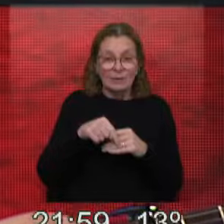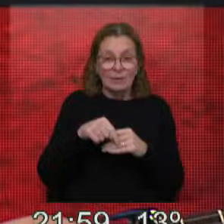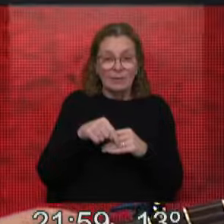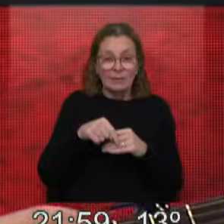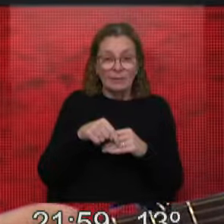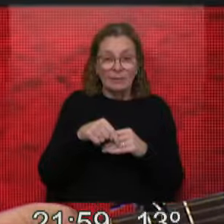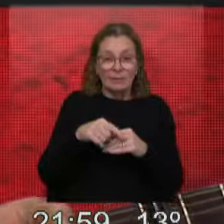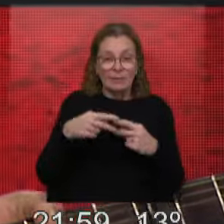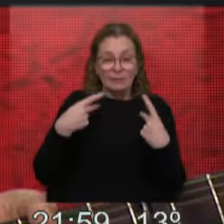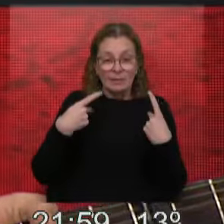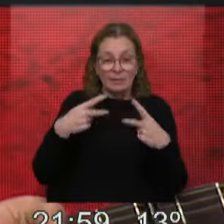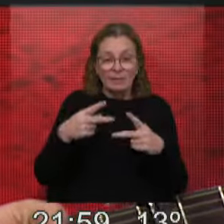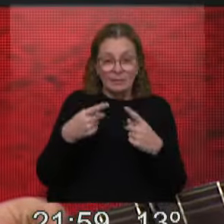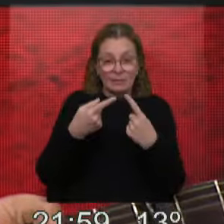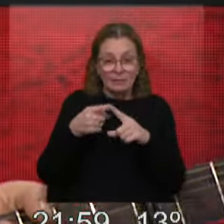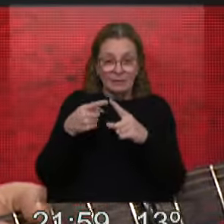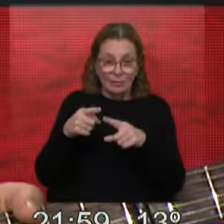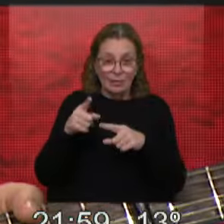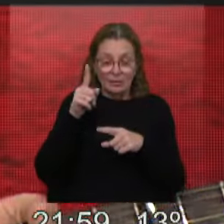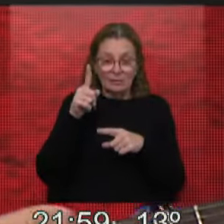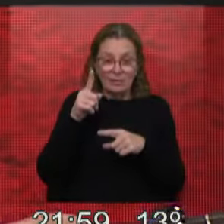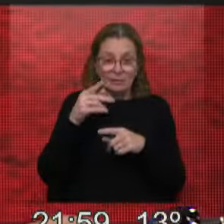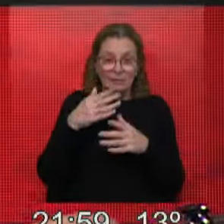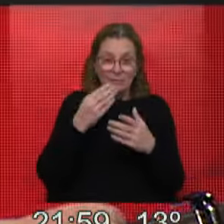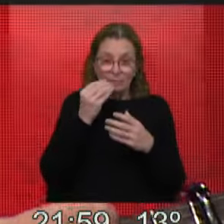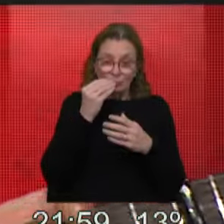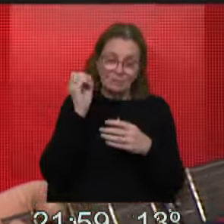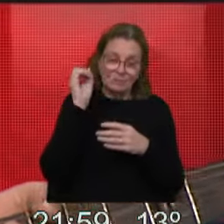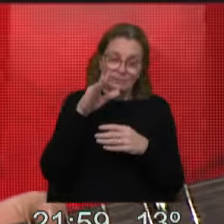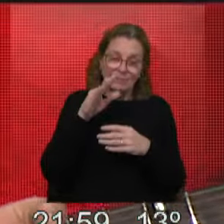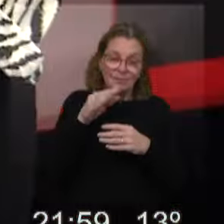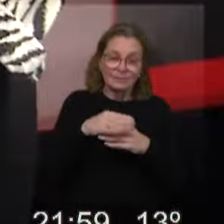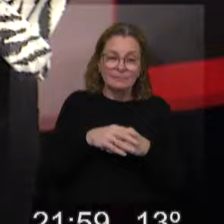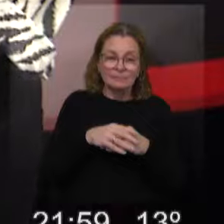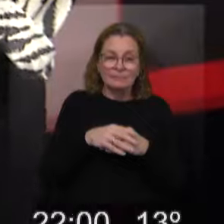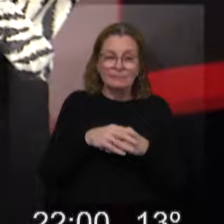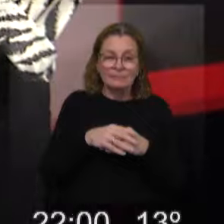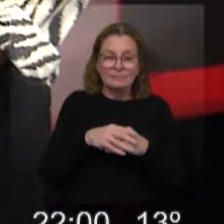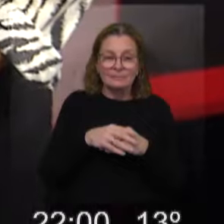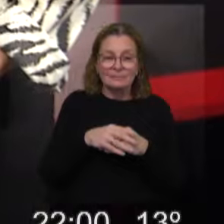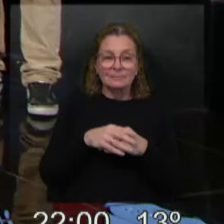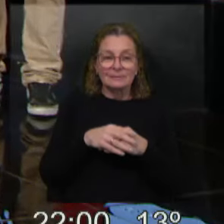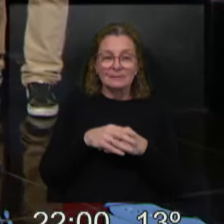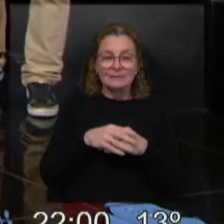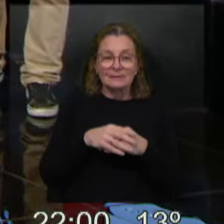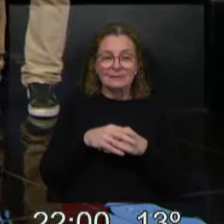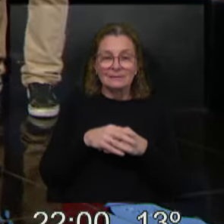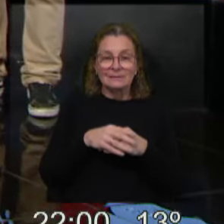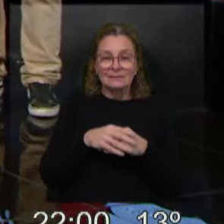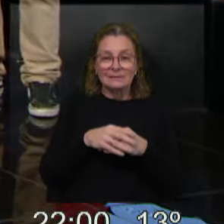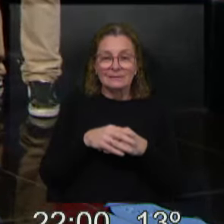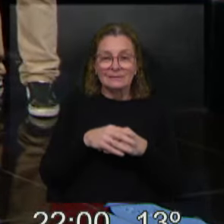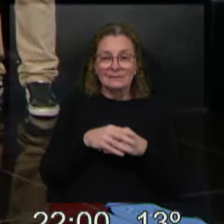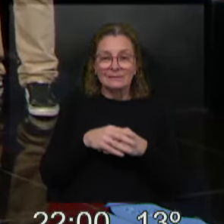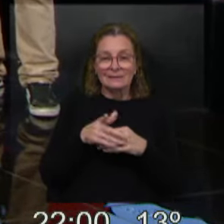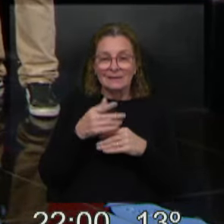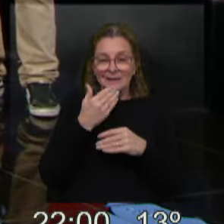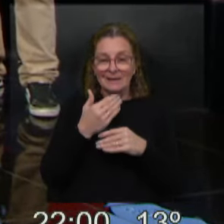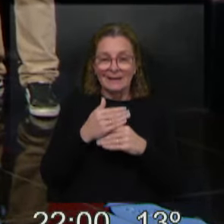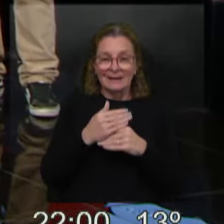tuvo que viajar porque tenía cosas que hacer allá. Le mandamos un beso enorme. Y Facu van con los trapos ahora. Sí. No. Facu es el batero incluso. Ah, bien,